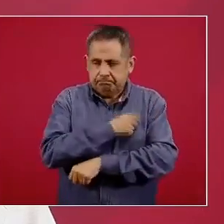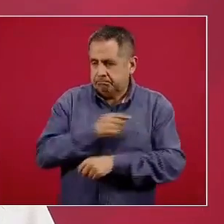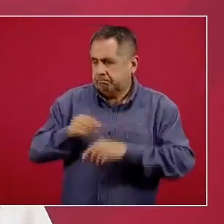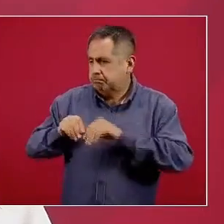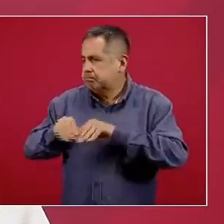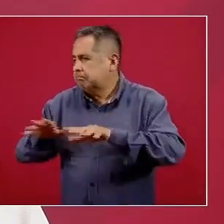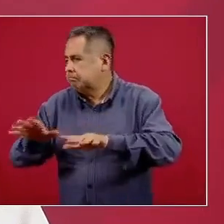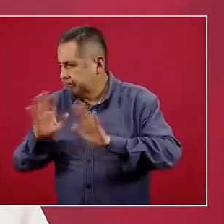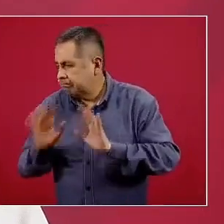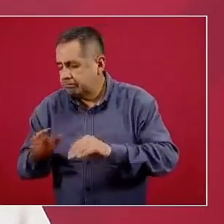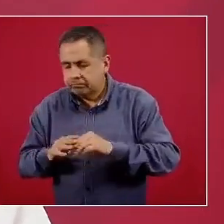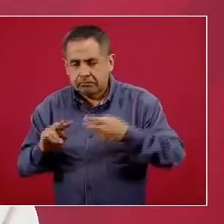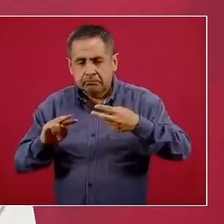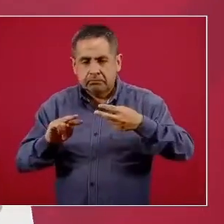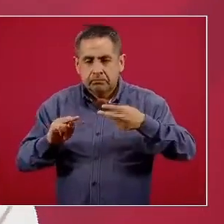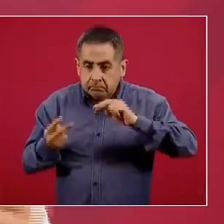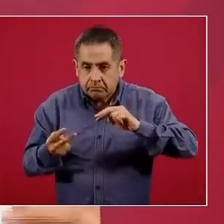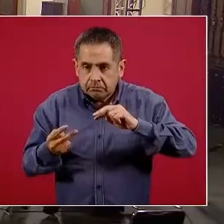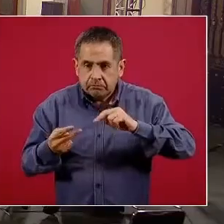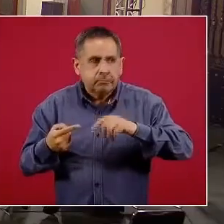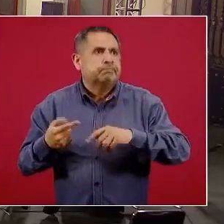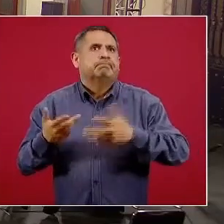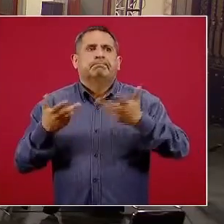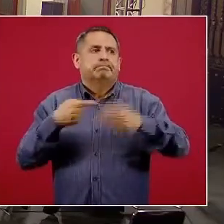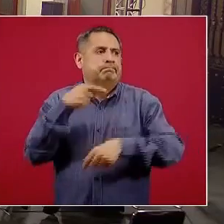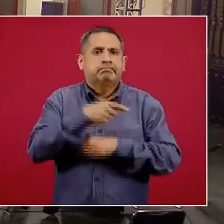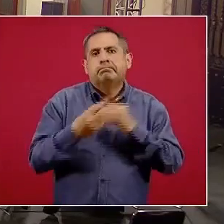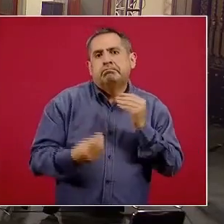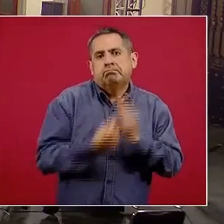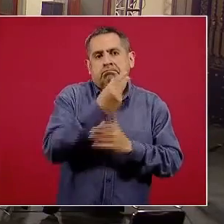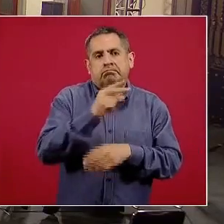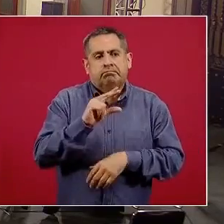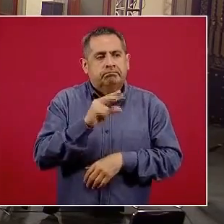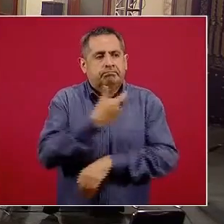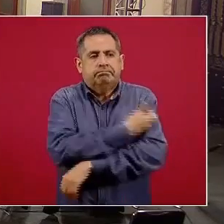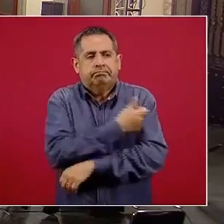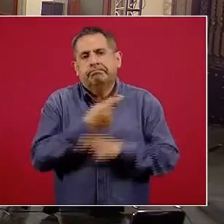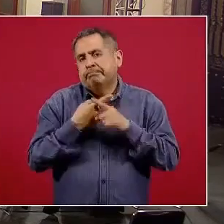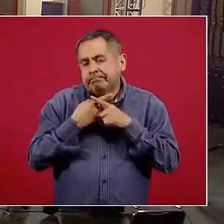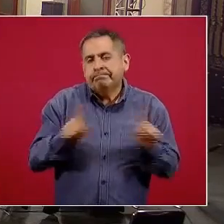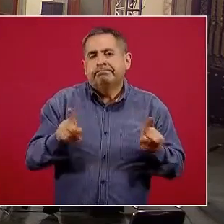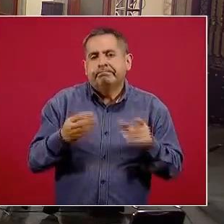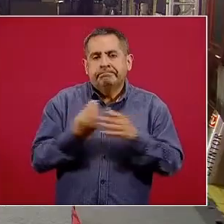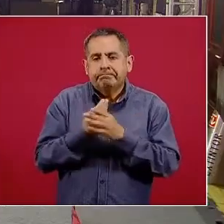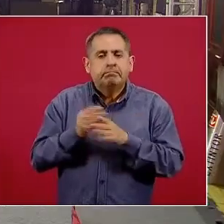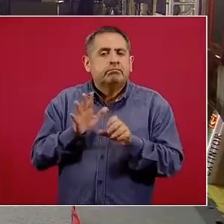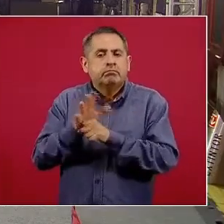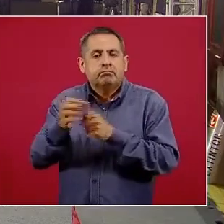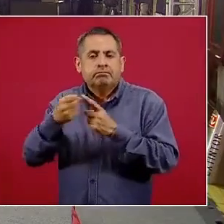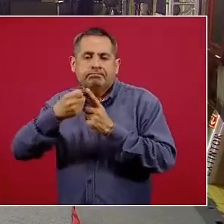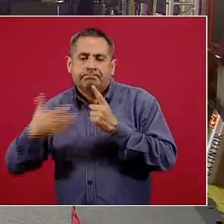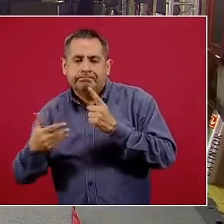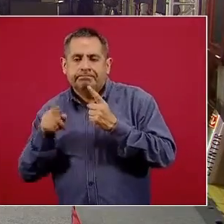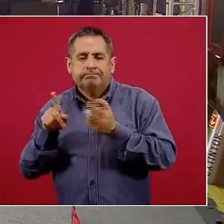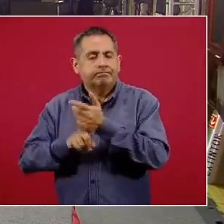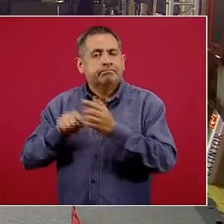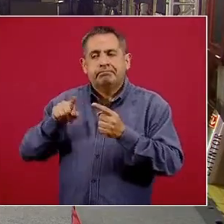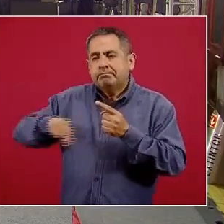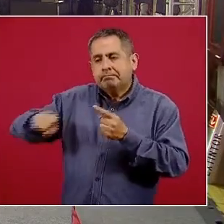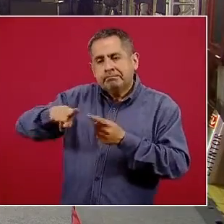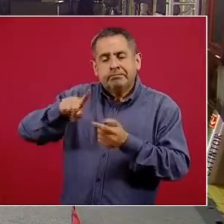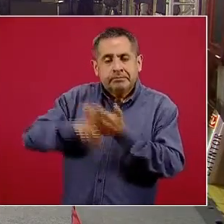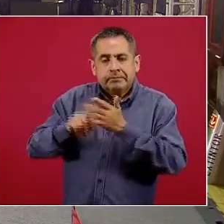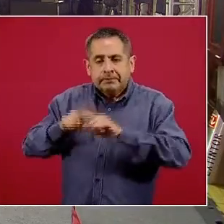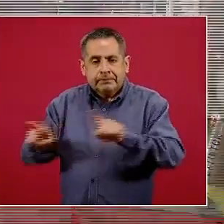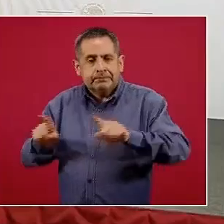ser sustancialmente diferente con respecto a los virus, los tipos y subtipos de virus que